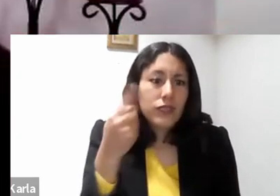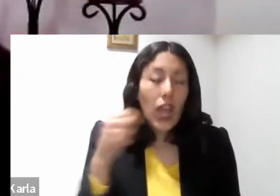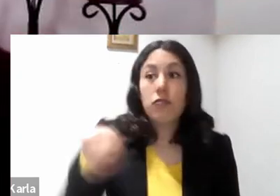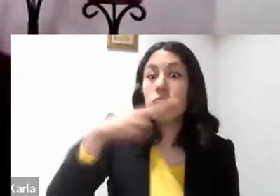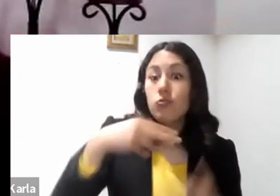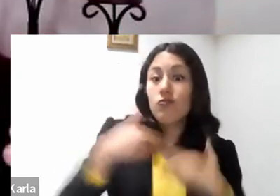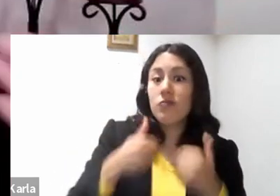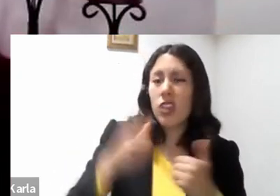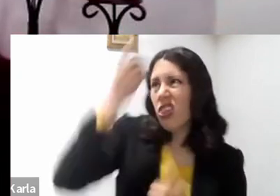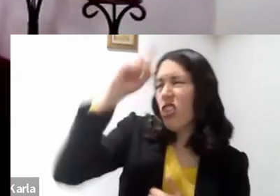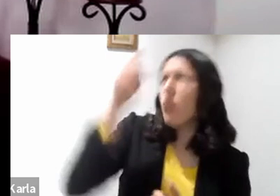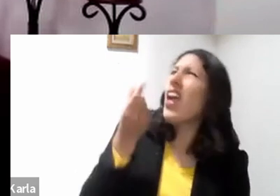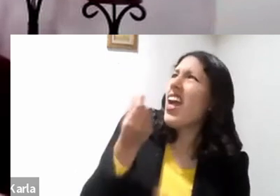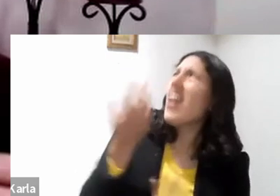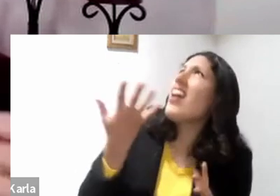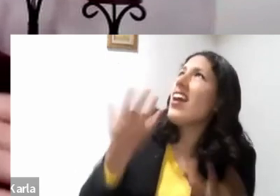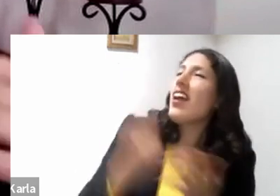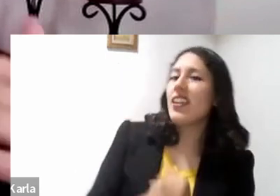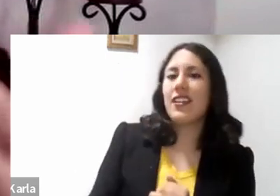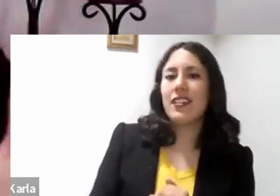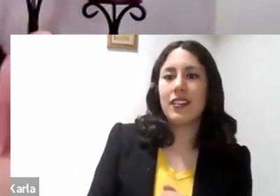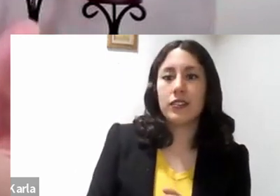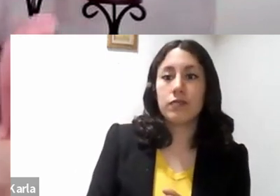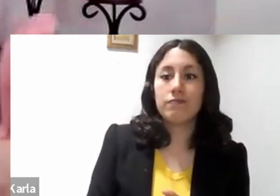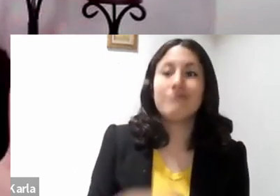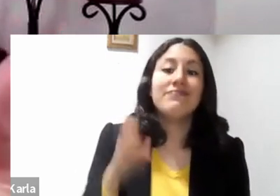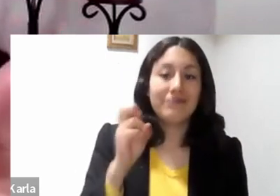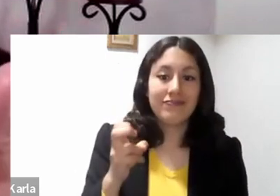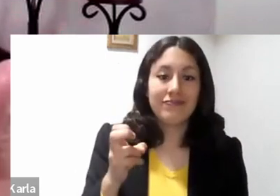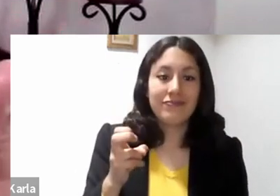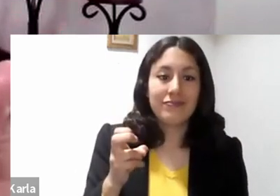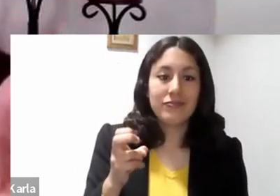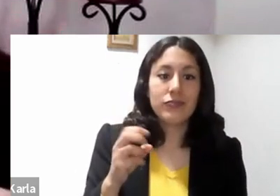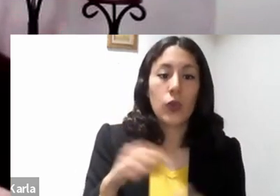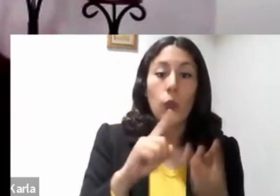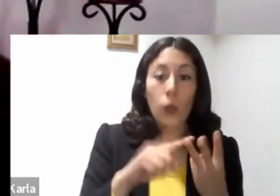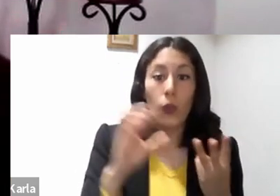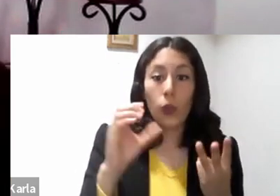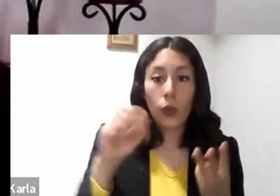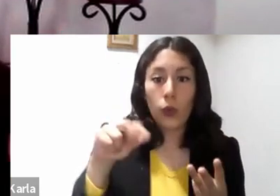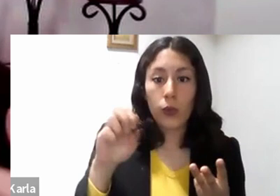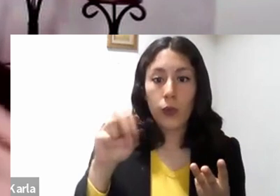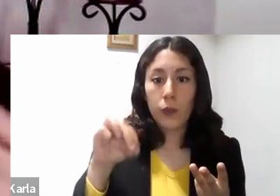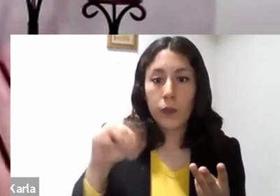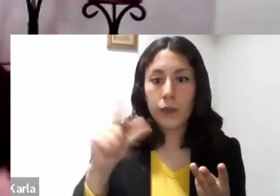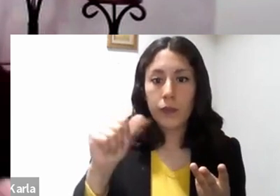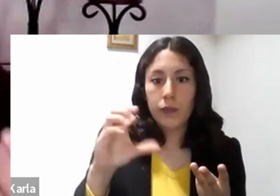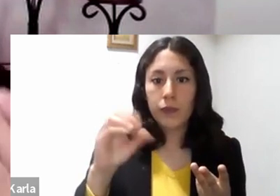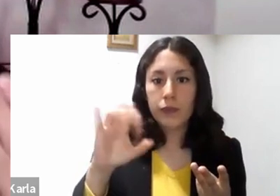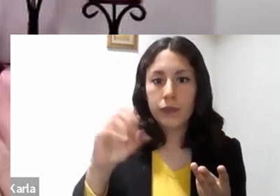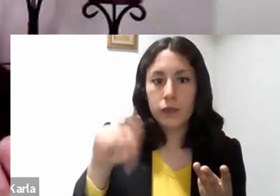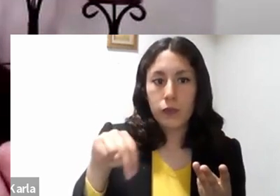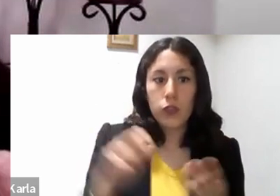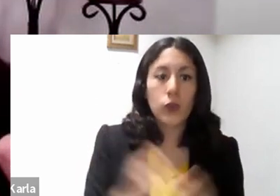reveló entonces la contemplación ignaciana es leer la escritura normalmente alguna cita bíblica que tenga alguna acción